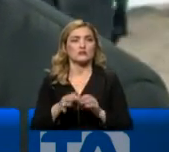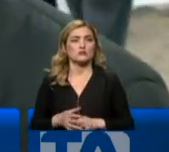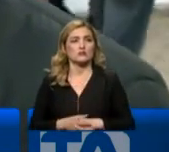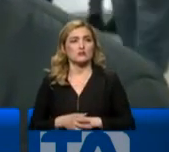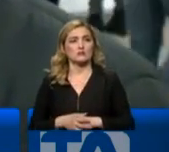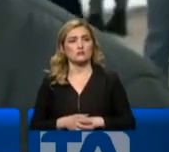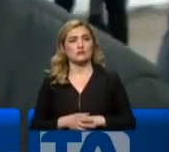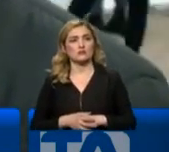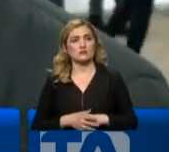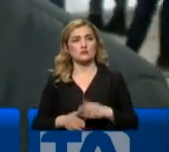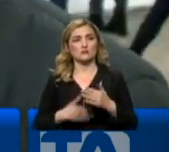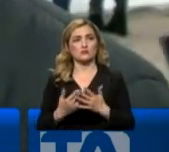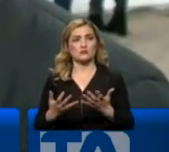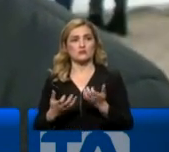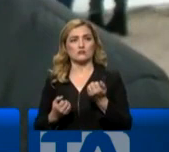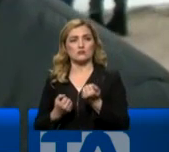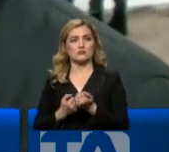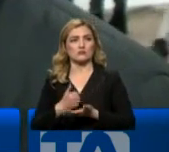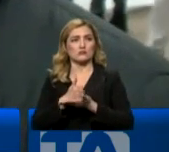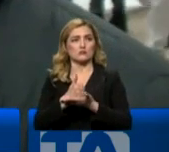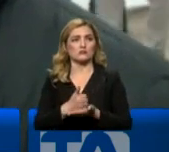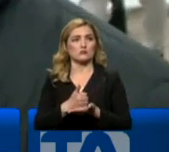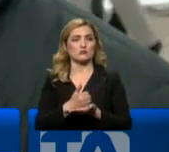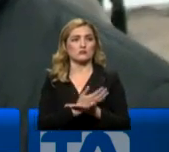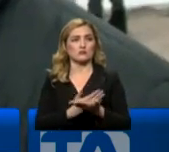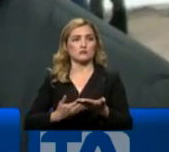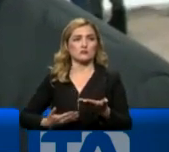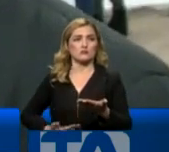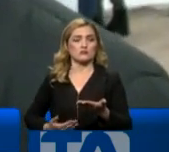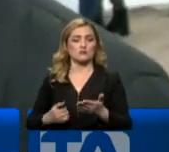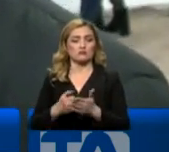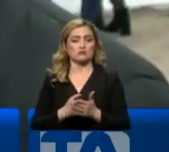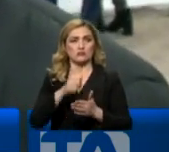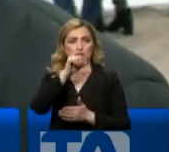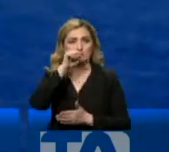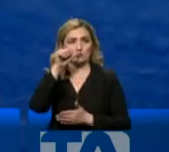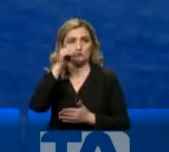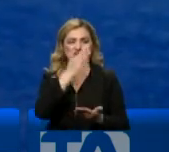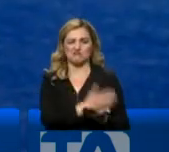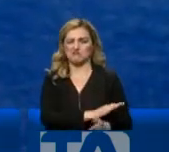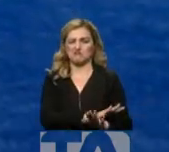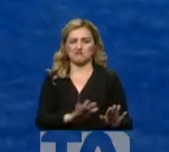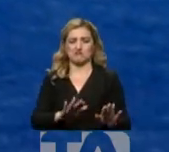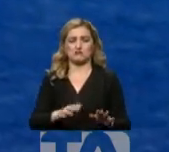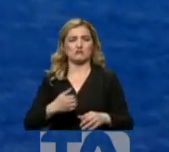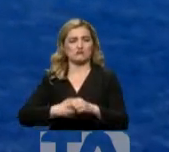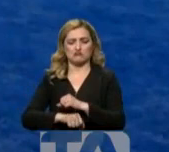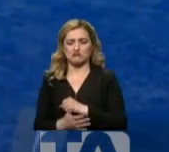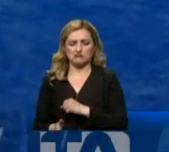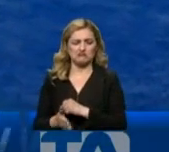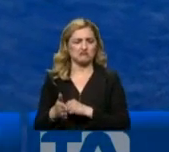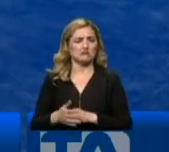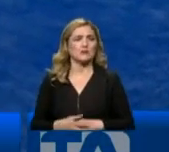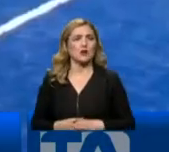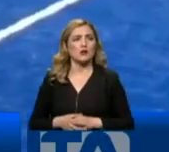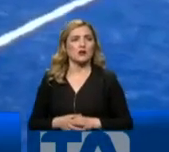de la mano con todos los actores que estén dispuestos a ayudarnos a, como dice el presidente, a ganarle a la droga en la cancha. Es la segunda cancha que se inaugura a nivel